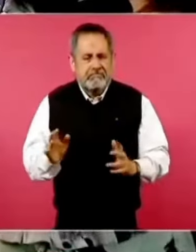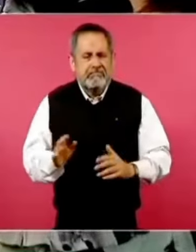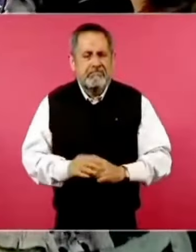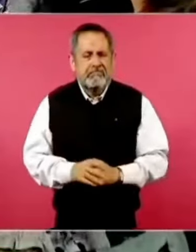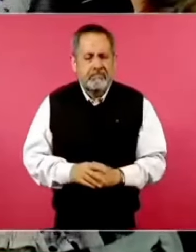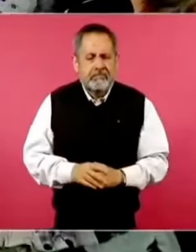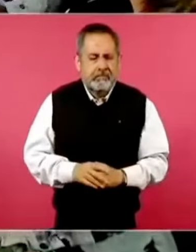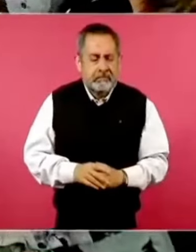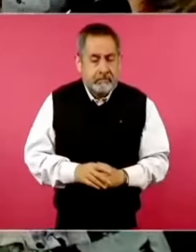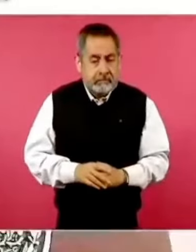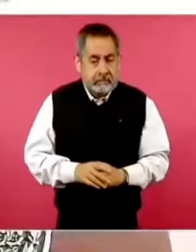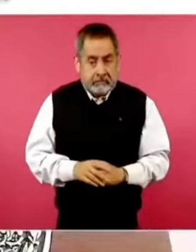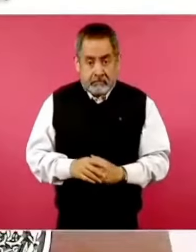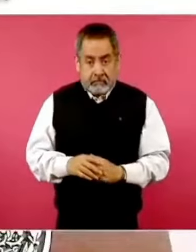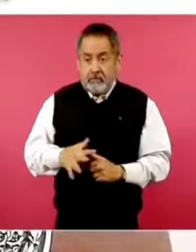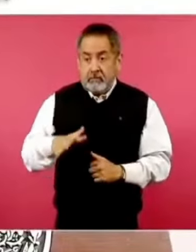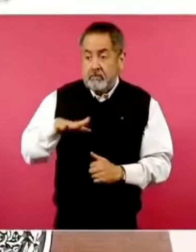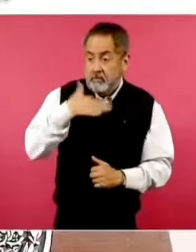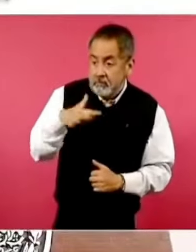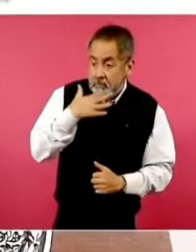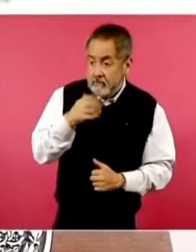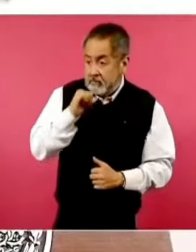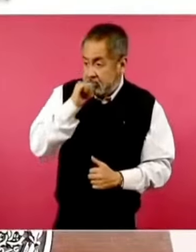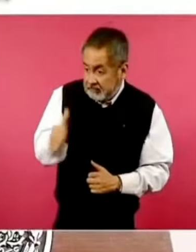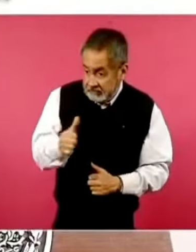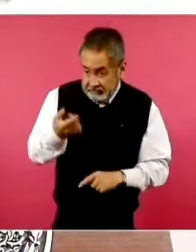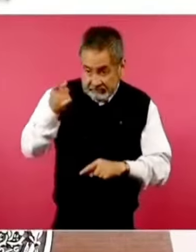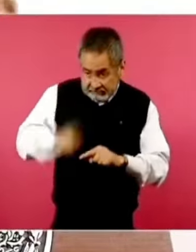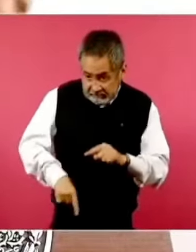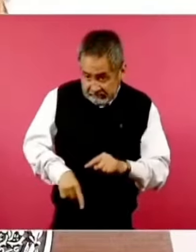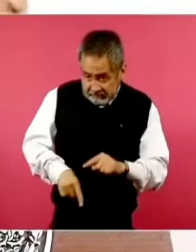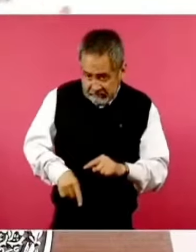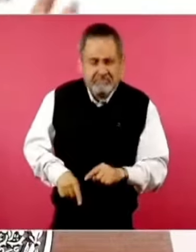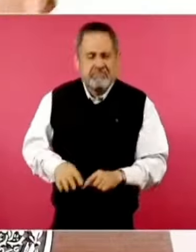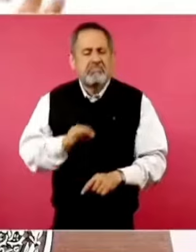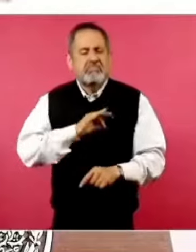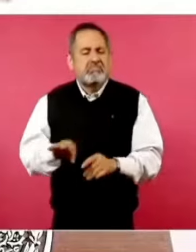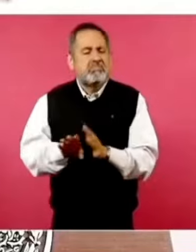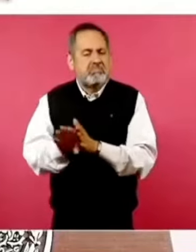si no hay corrupción. Por eso están